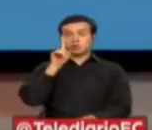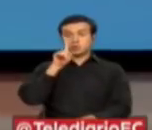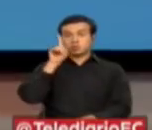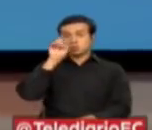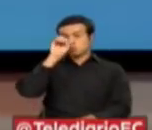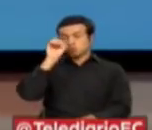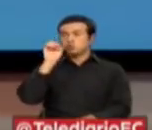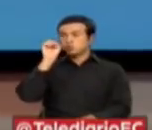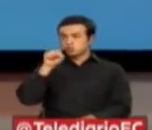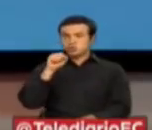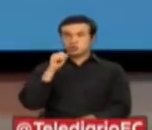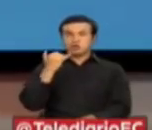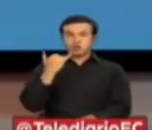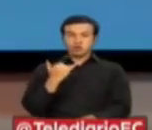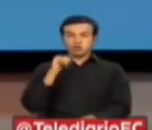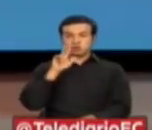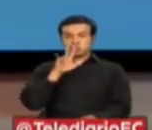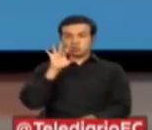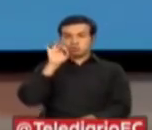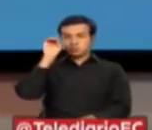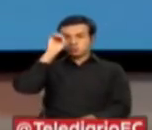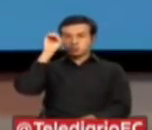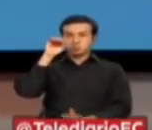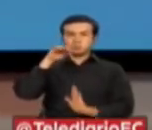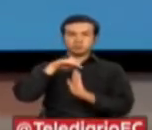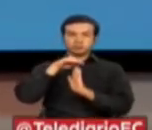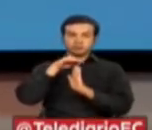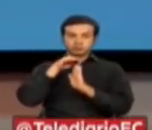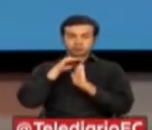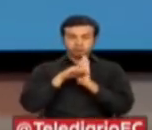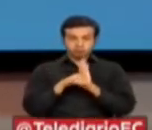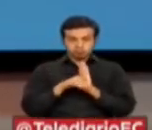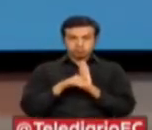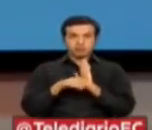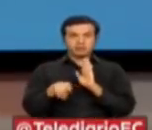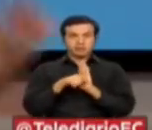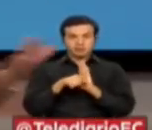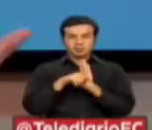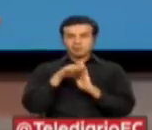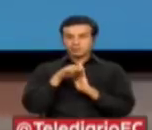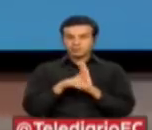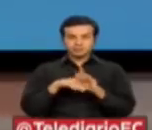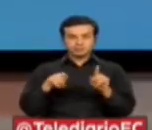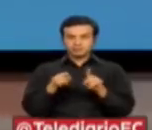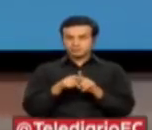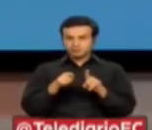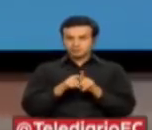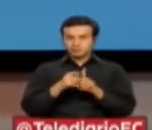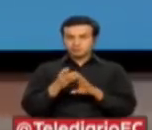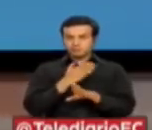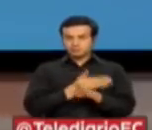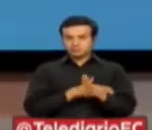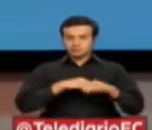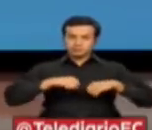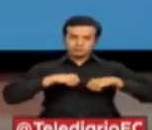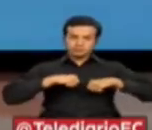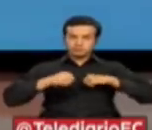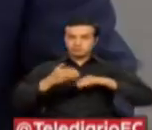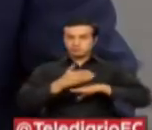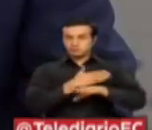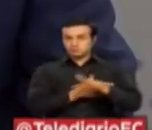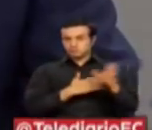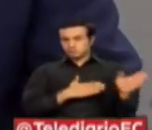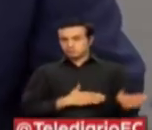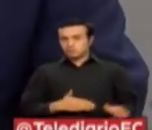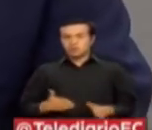este mes es el 39%, es decir, que este indicador también tuvo una evolución negativa, igual que el de calificación a la gestión que habíamos mencionado. Y más o